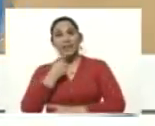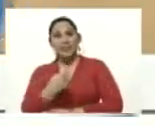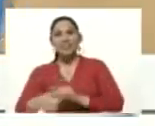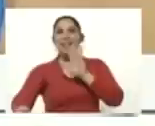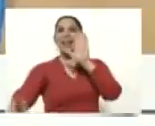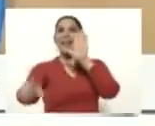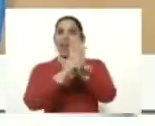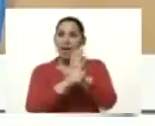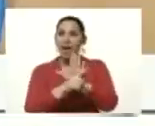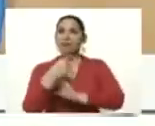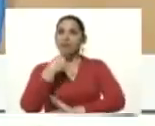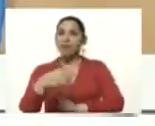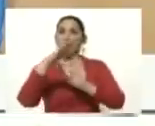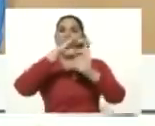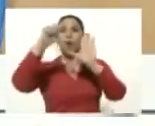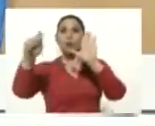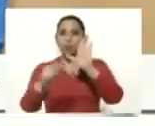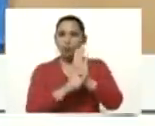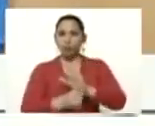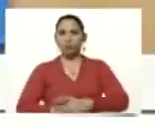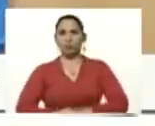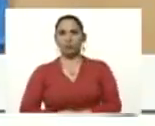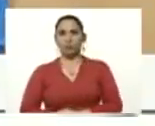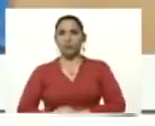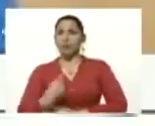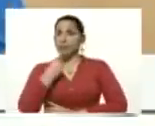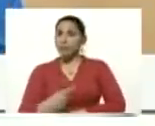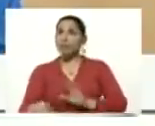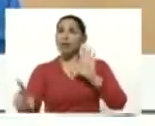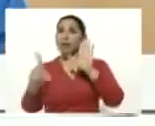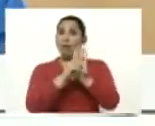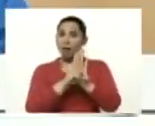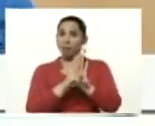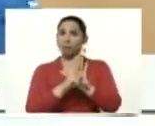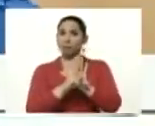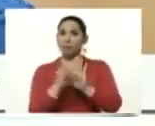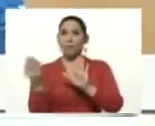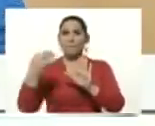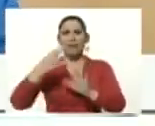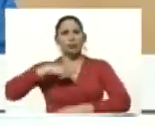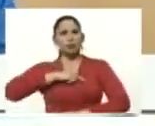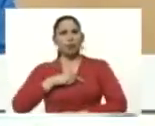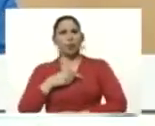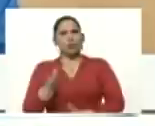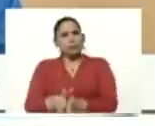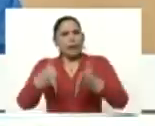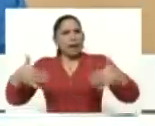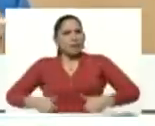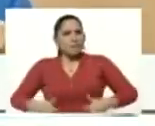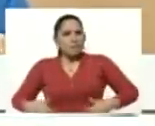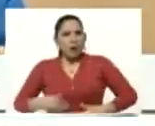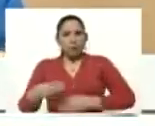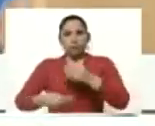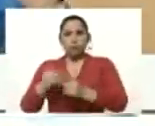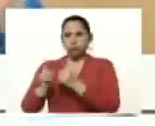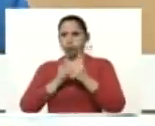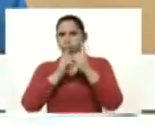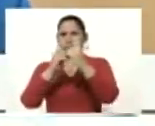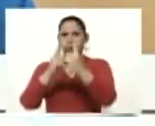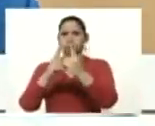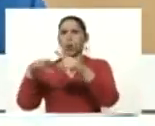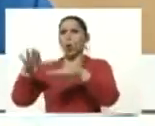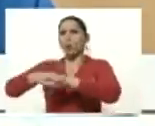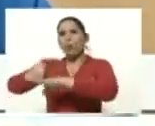ley, la Constitución. Es lo que dice la ley. Y además estamos haciendo tremendo esfuerzo, ¿vale? Perseguidos por el